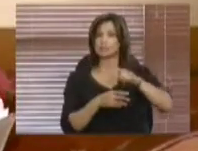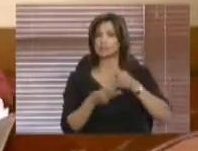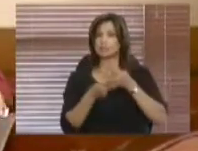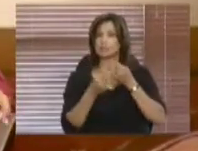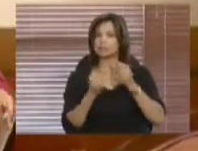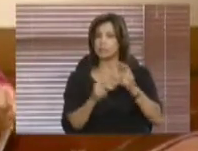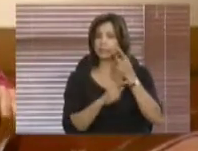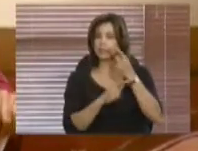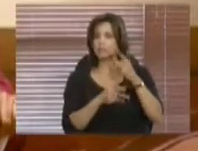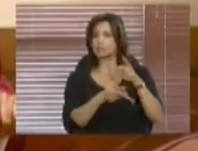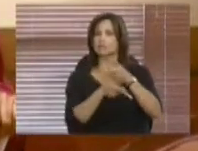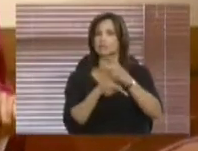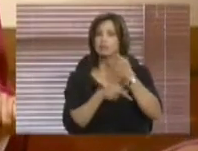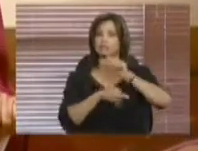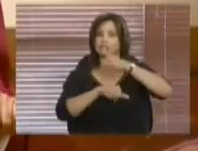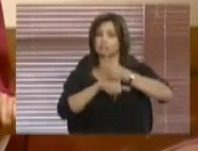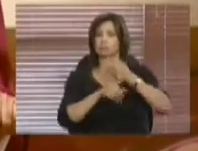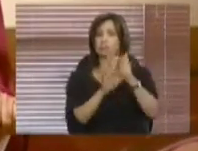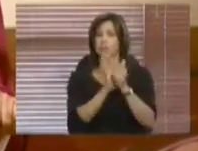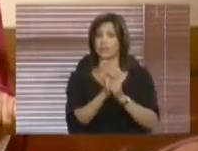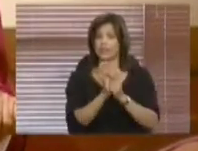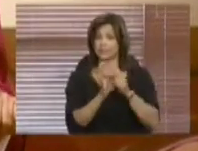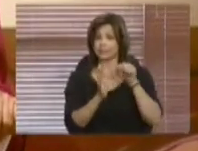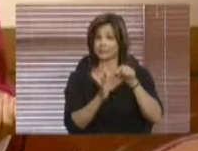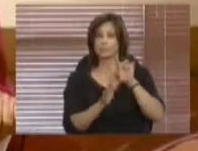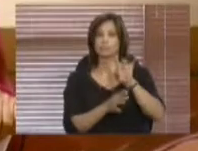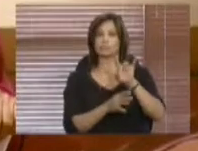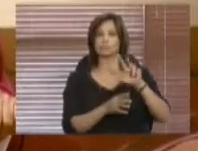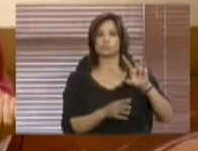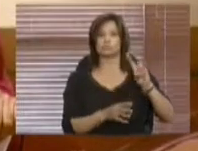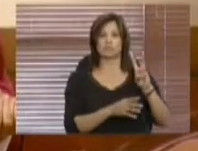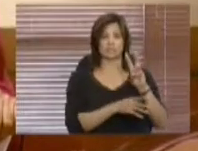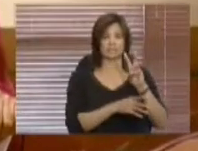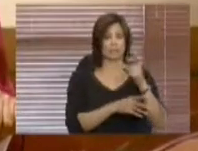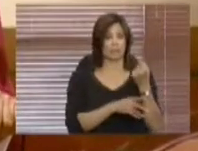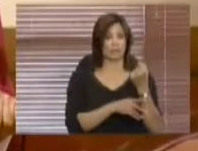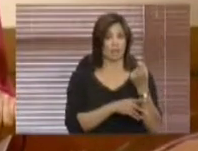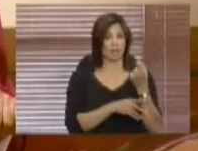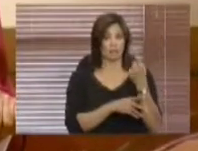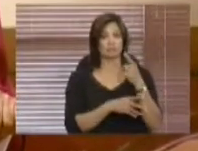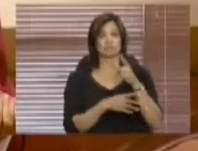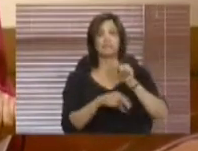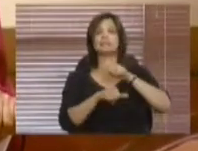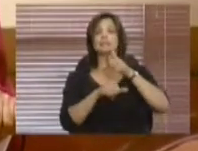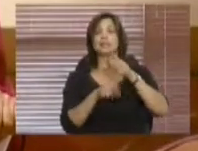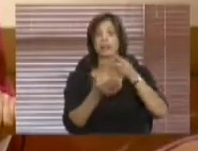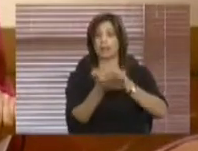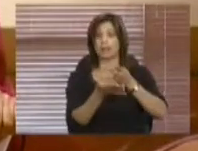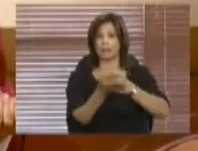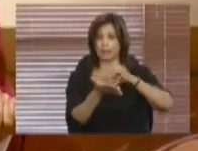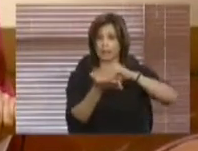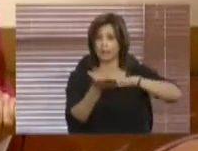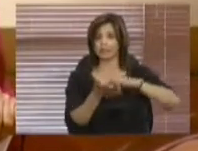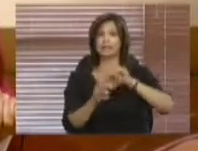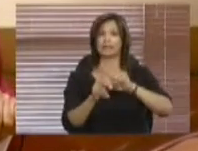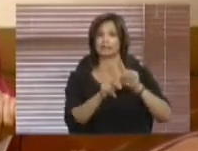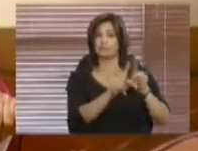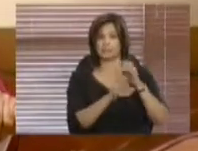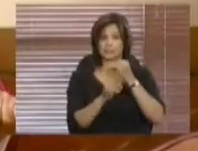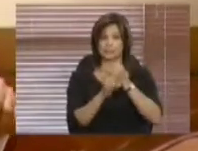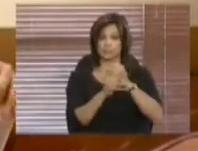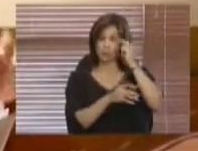la ejecución de la obligación impuesta por la ley 86-11 de consignar en el presupuesto de las entidades